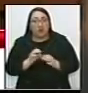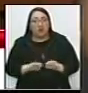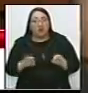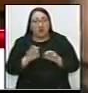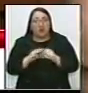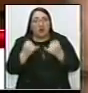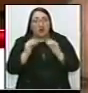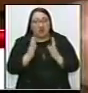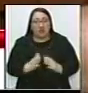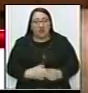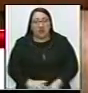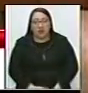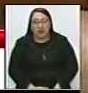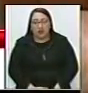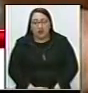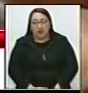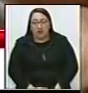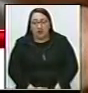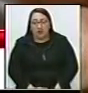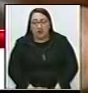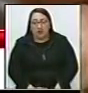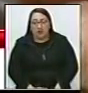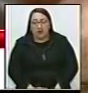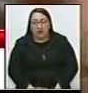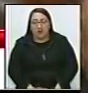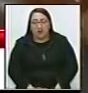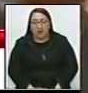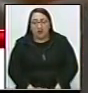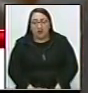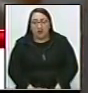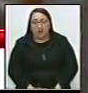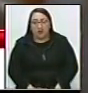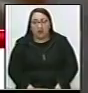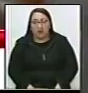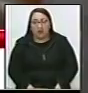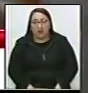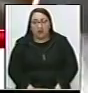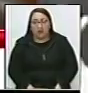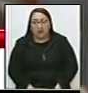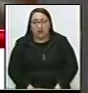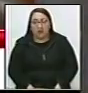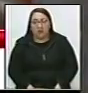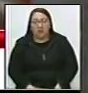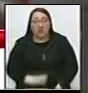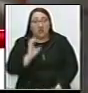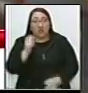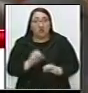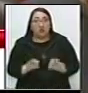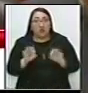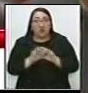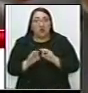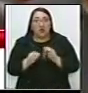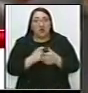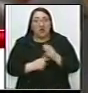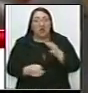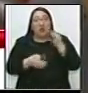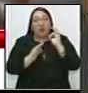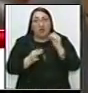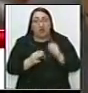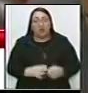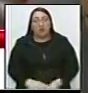las independencias. En segundo lugar, presidente, creo que es importante señalar que si en el